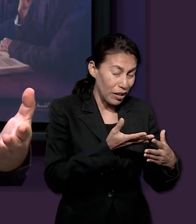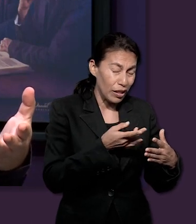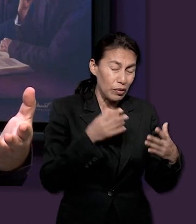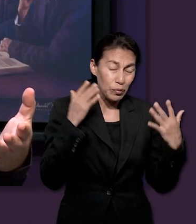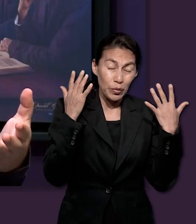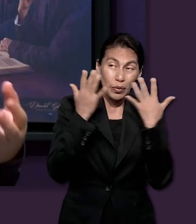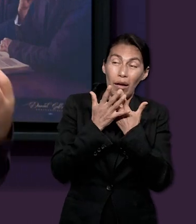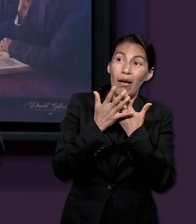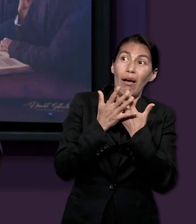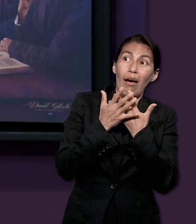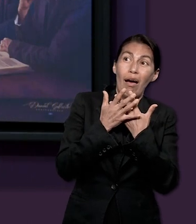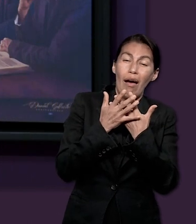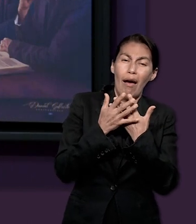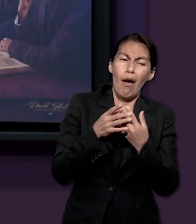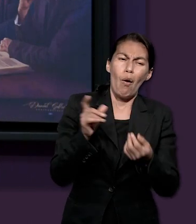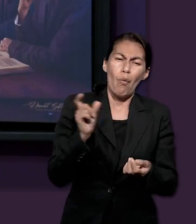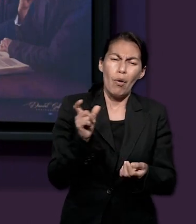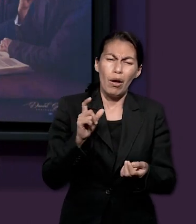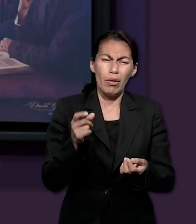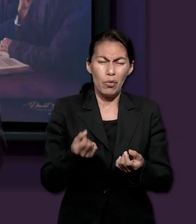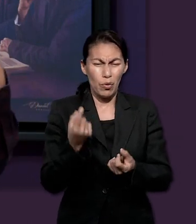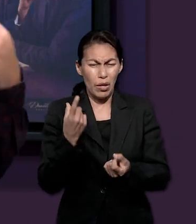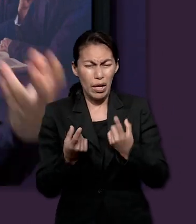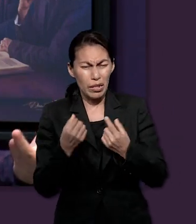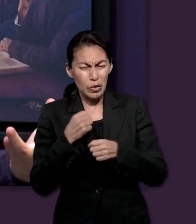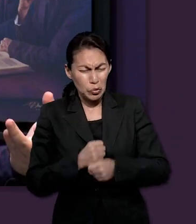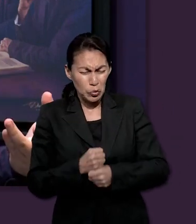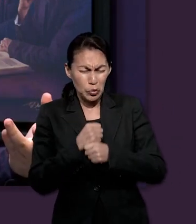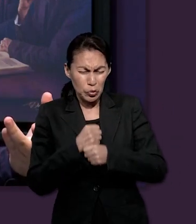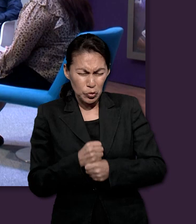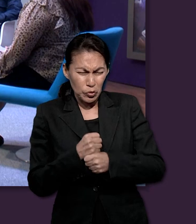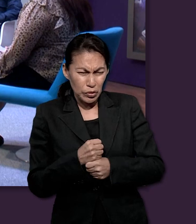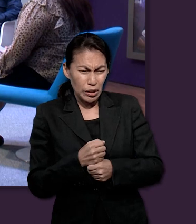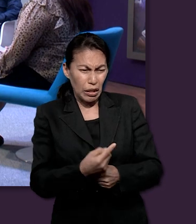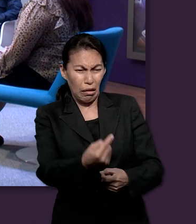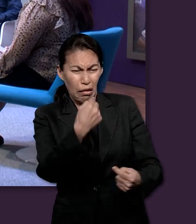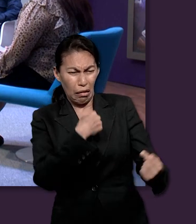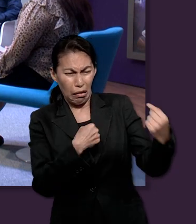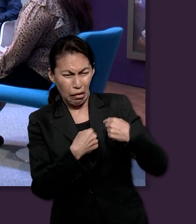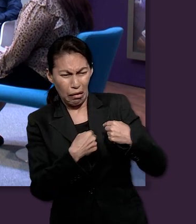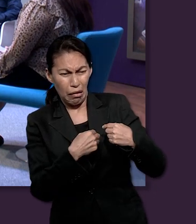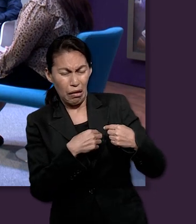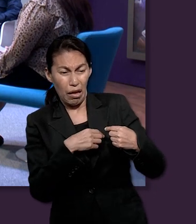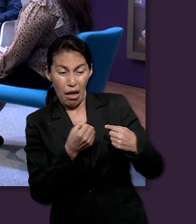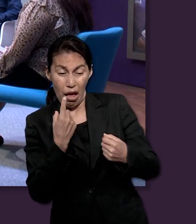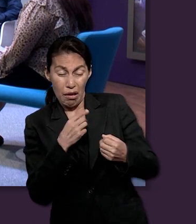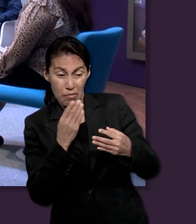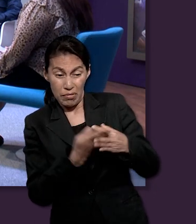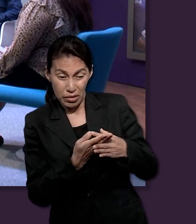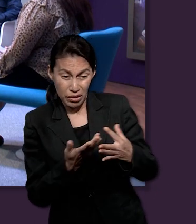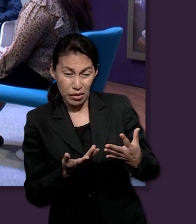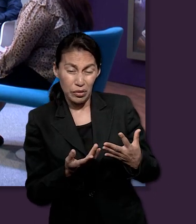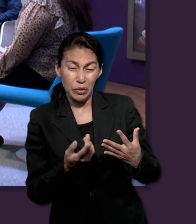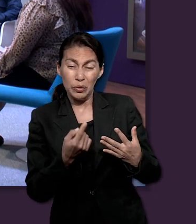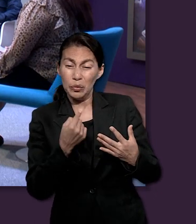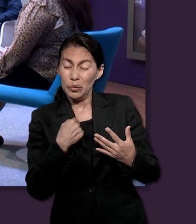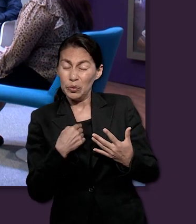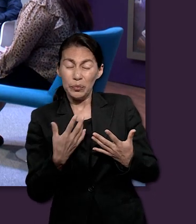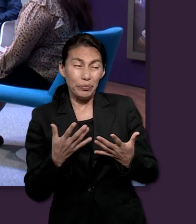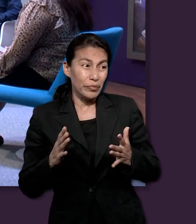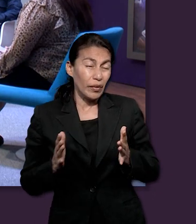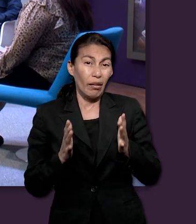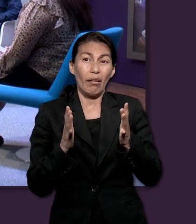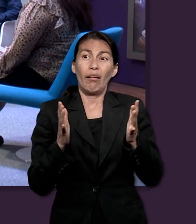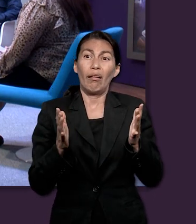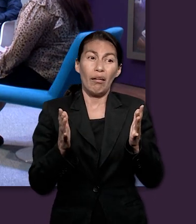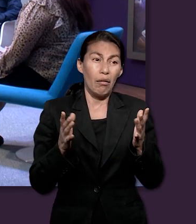Espíritu Santo, para que una persona ofendida logre perdonar al otro y luego el otro se queda impactado con ese hecho, con